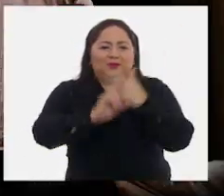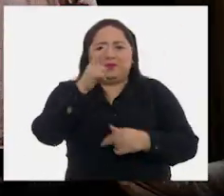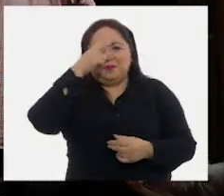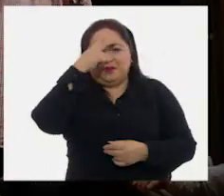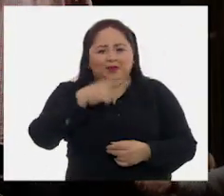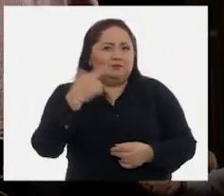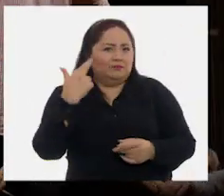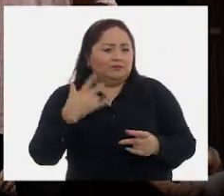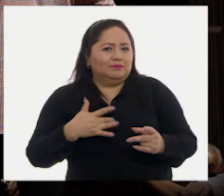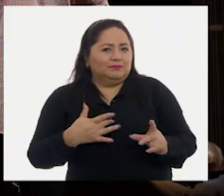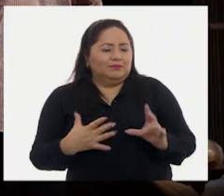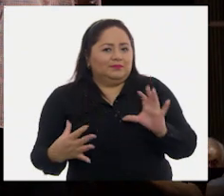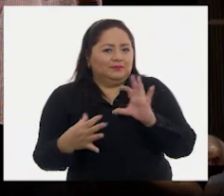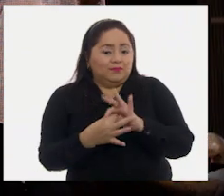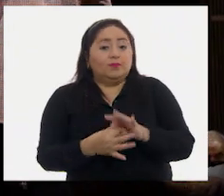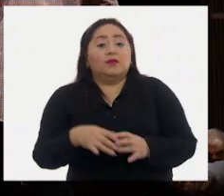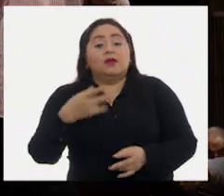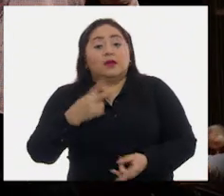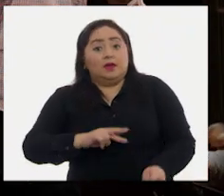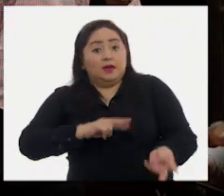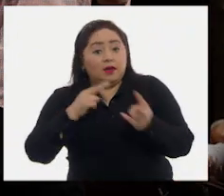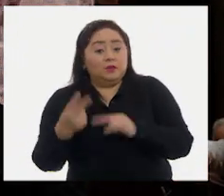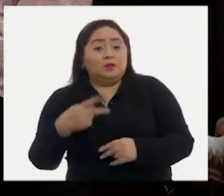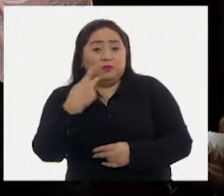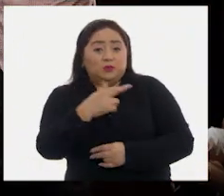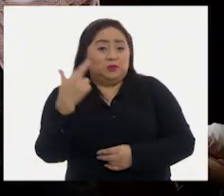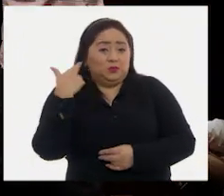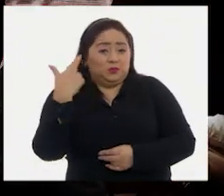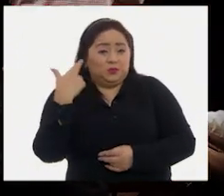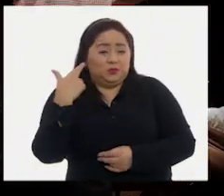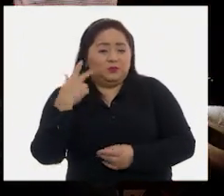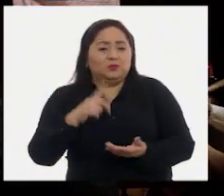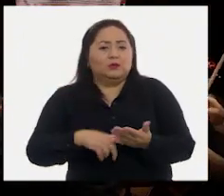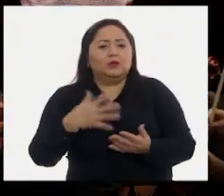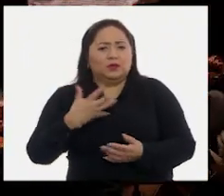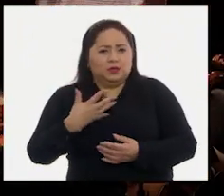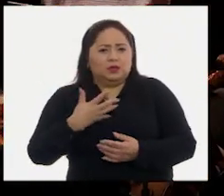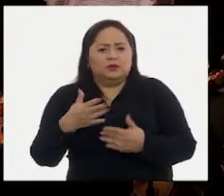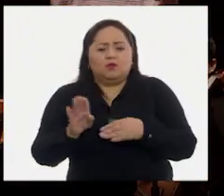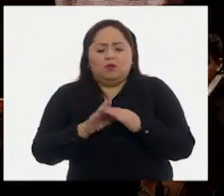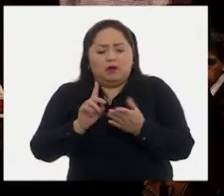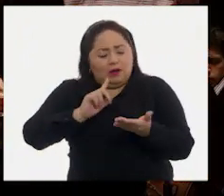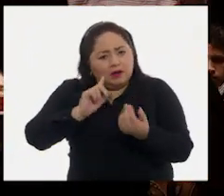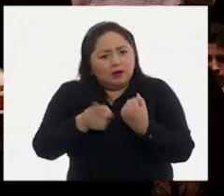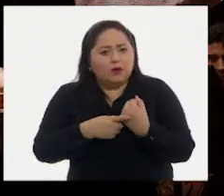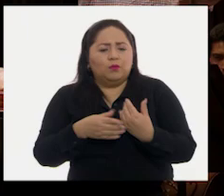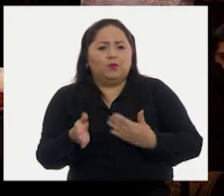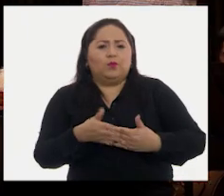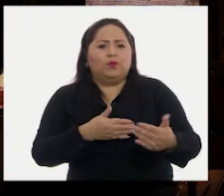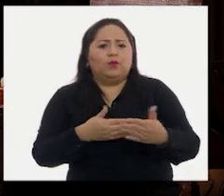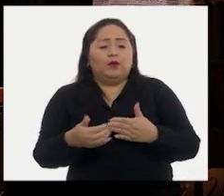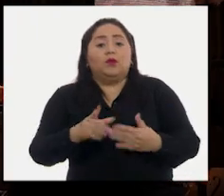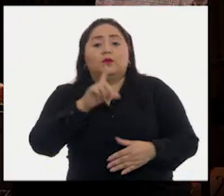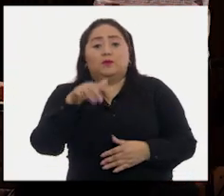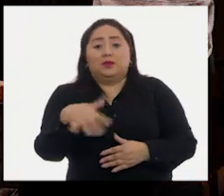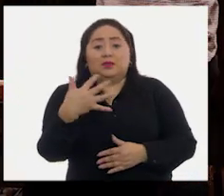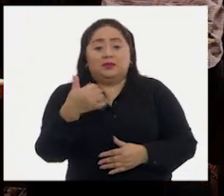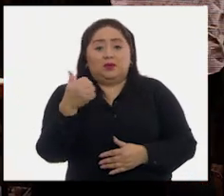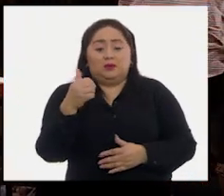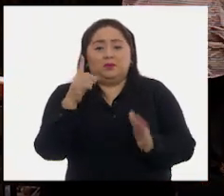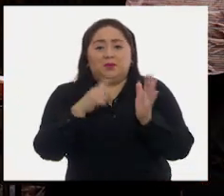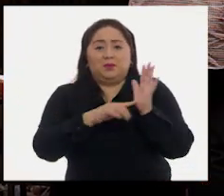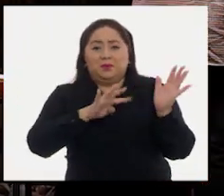Mexicana. En cambio, su música de cámara tiene influencias modernistas. El 15 de agosto